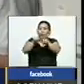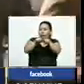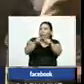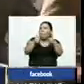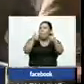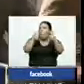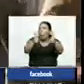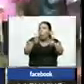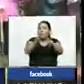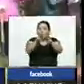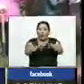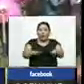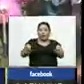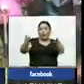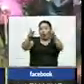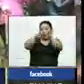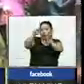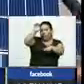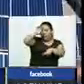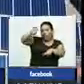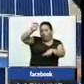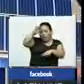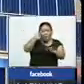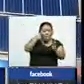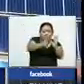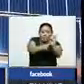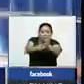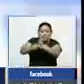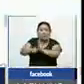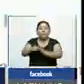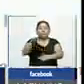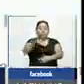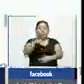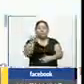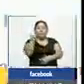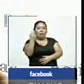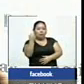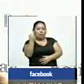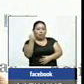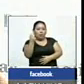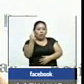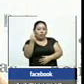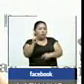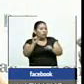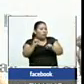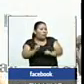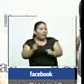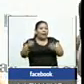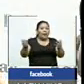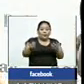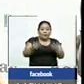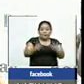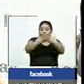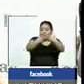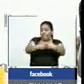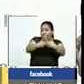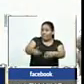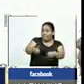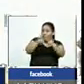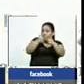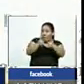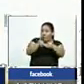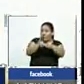para que sus valores éticos se vean reflejados en el mercado. Entendiendo que no se puede ser un empresario exitoso que